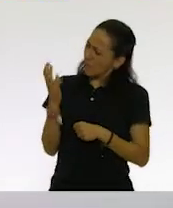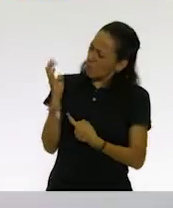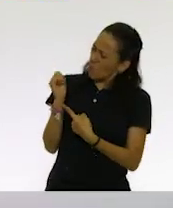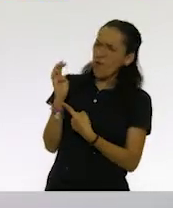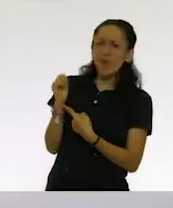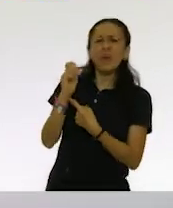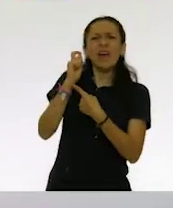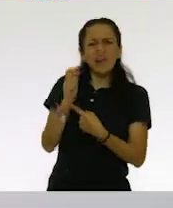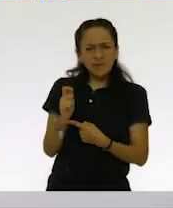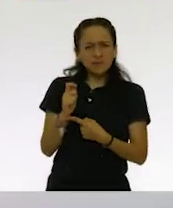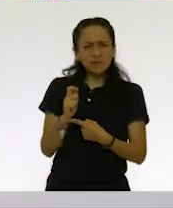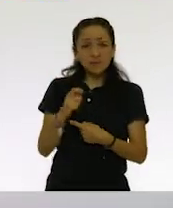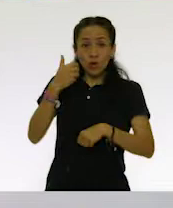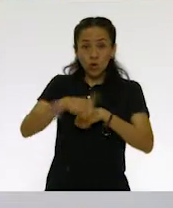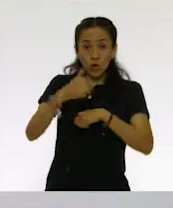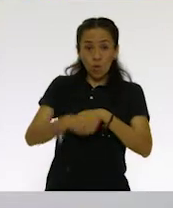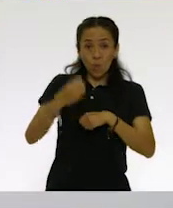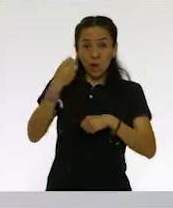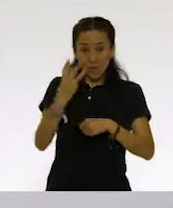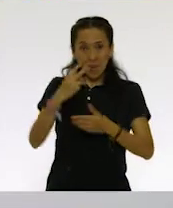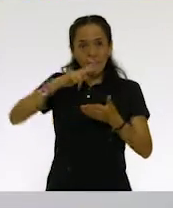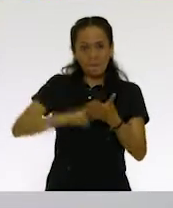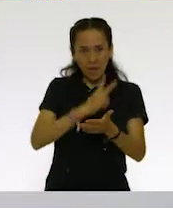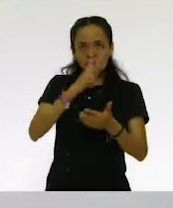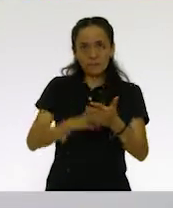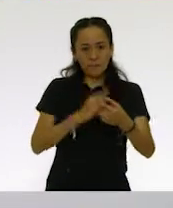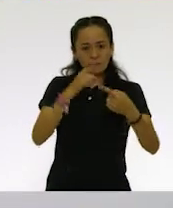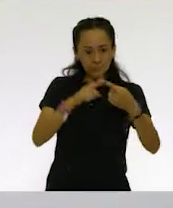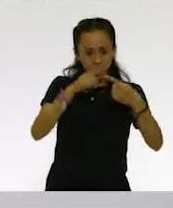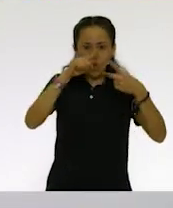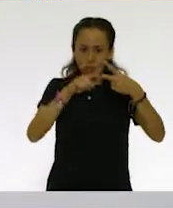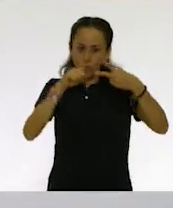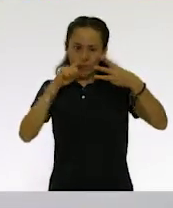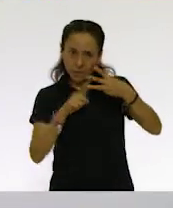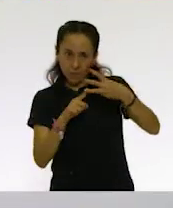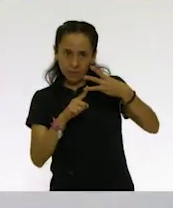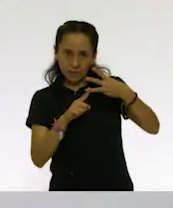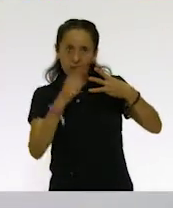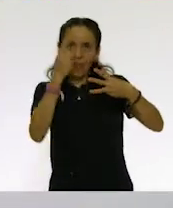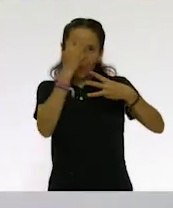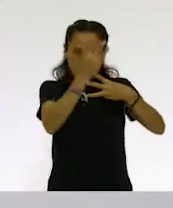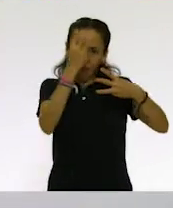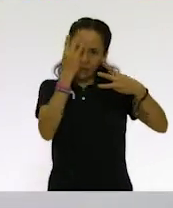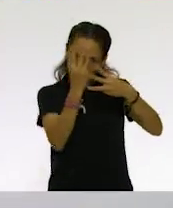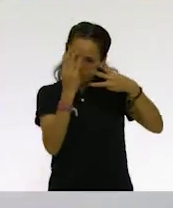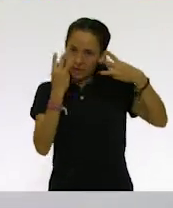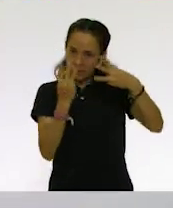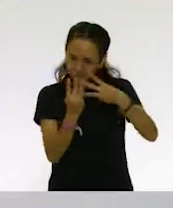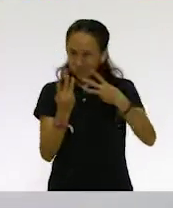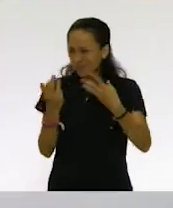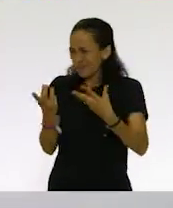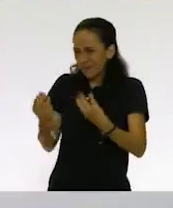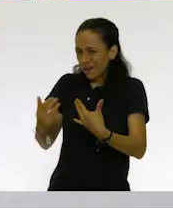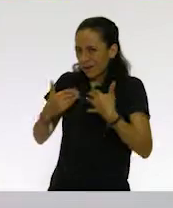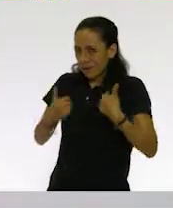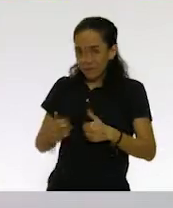veces tres. ¡Ah! Mira, ¿qué te parece si te lo explico en el pizarrón?